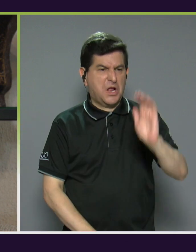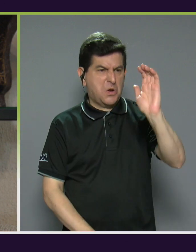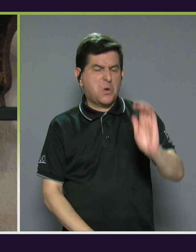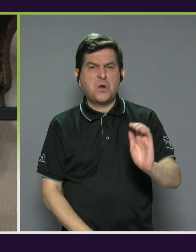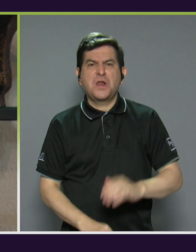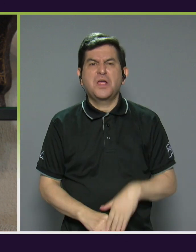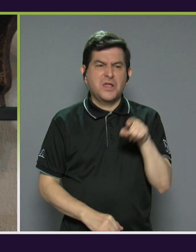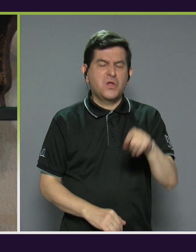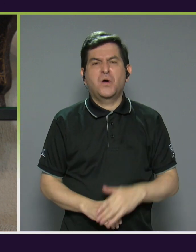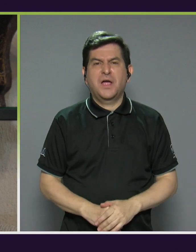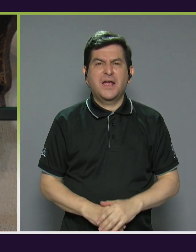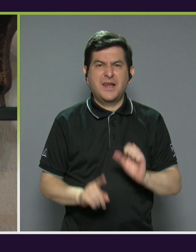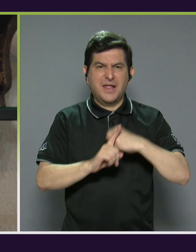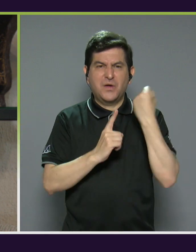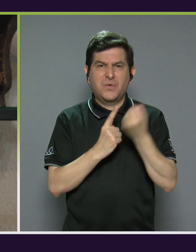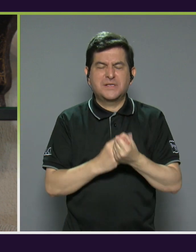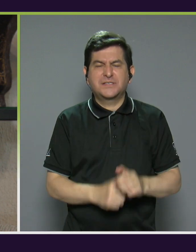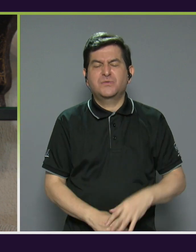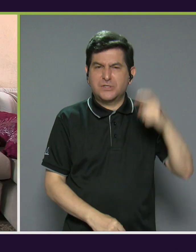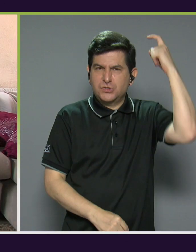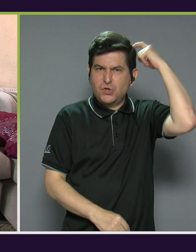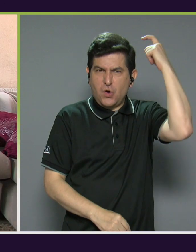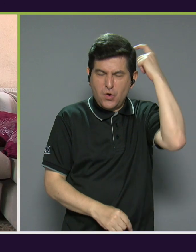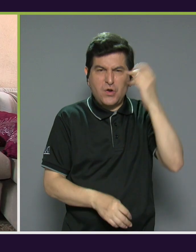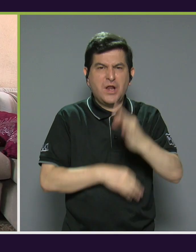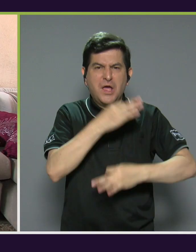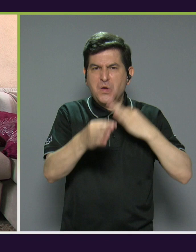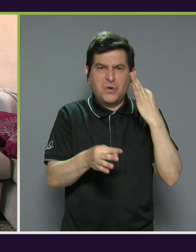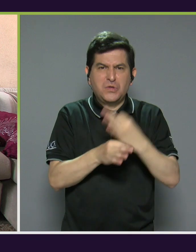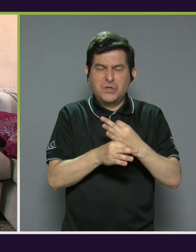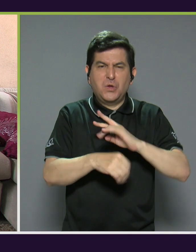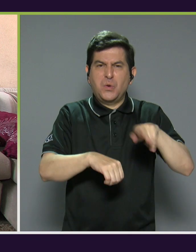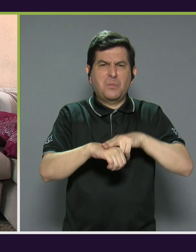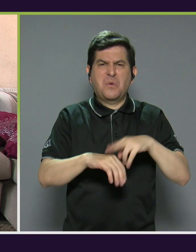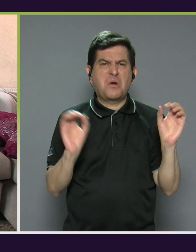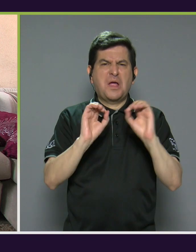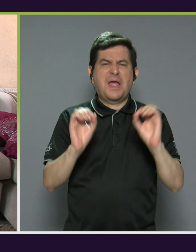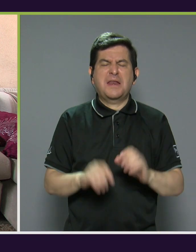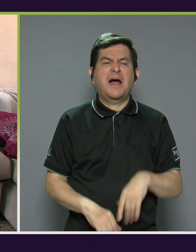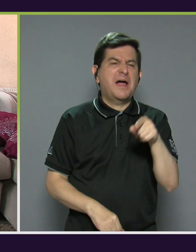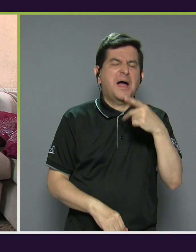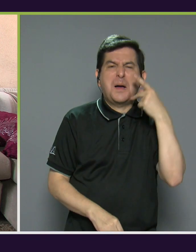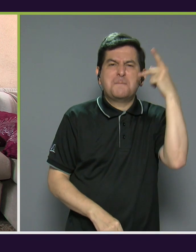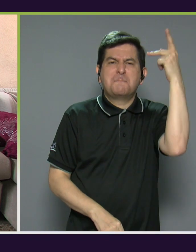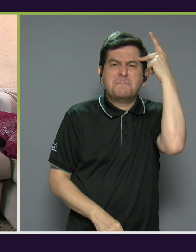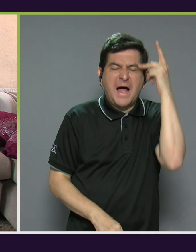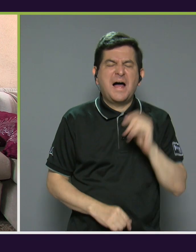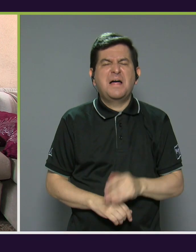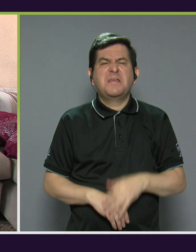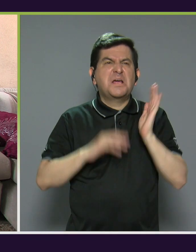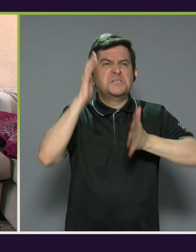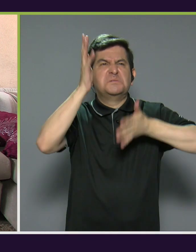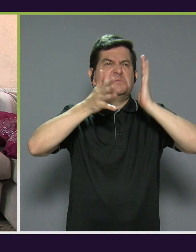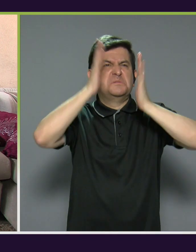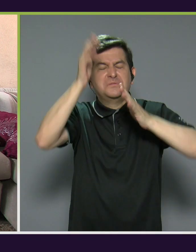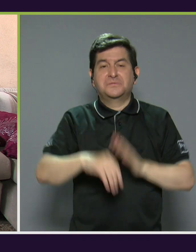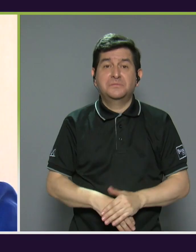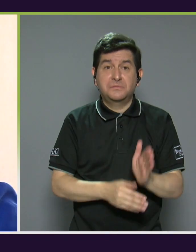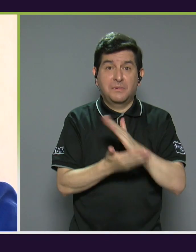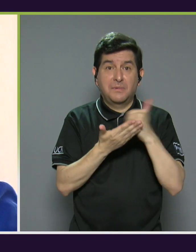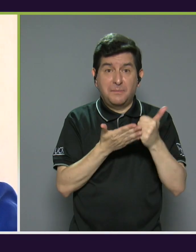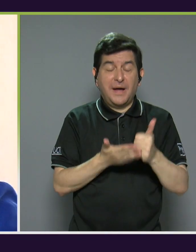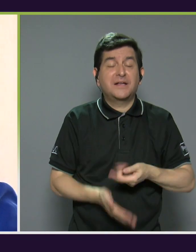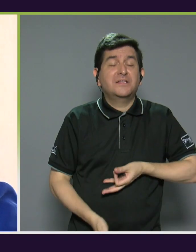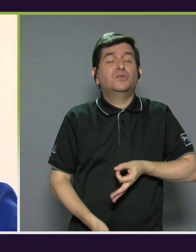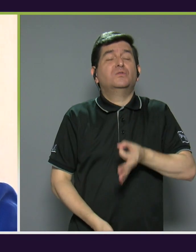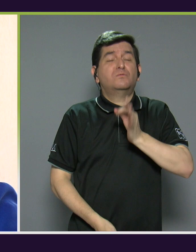como un niño neurotípico, ¿verdad? Y entonces dicen que qué le pasa, que no tiene nada, que son los papás los que están inventando. Entonces